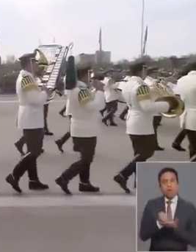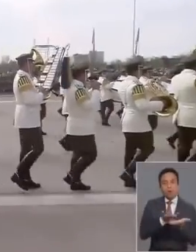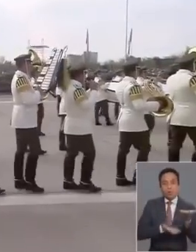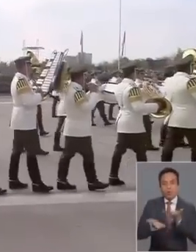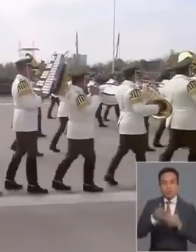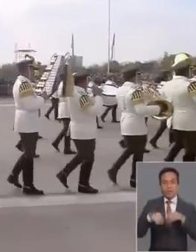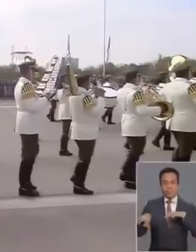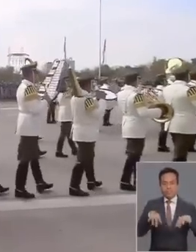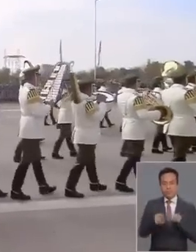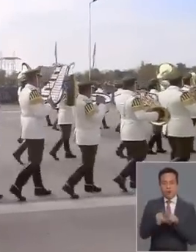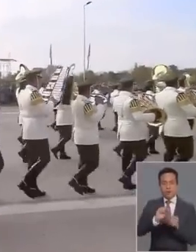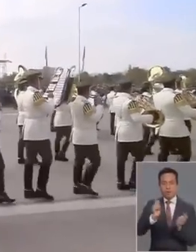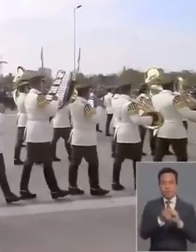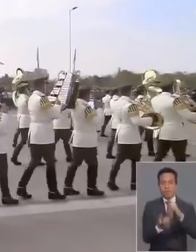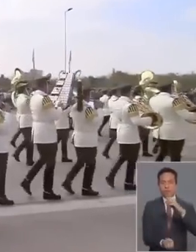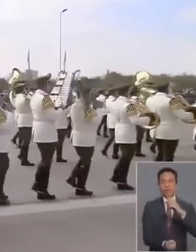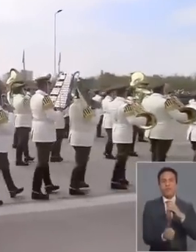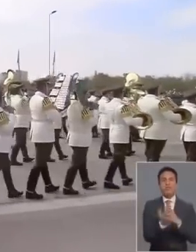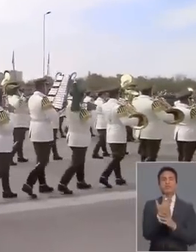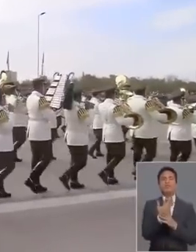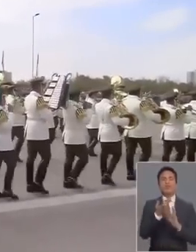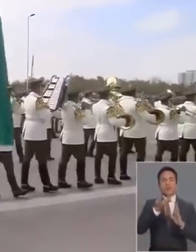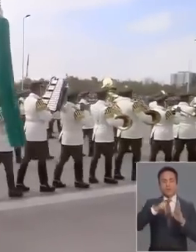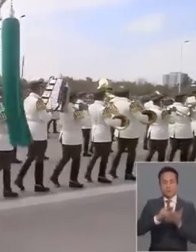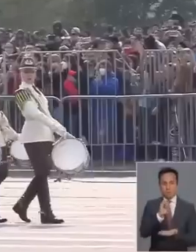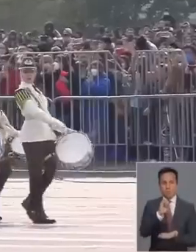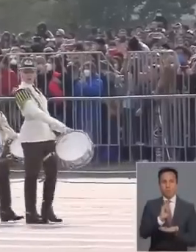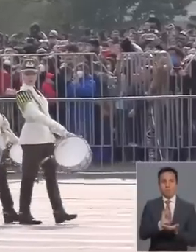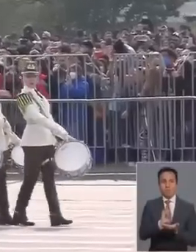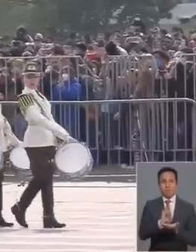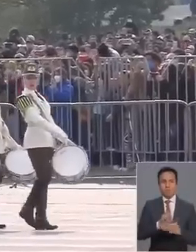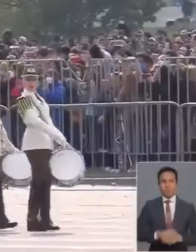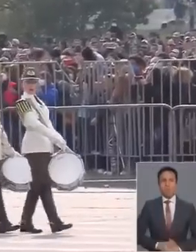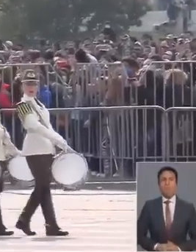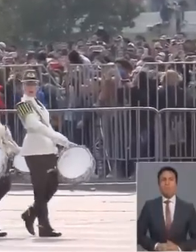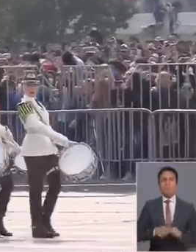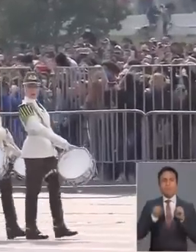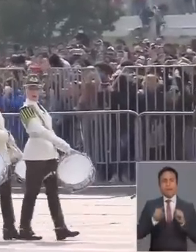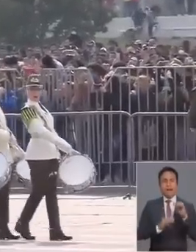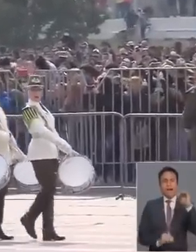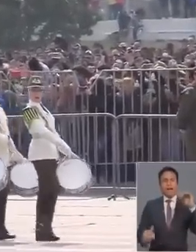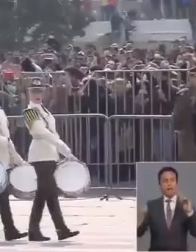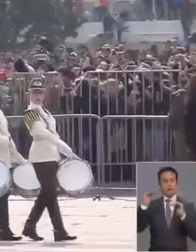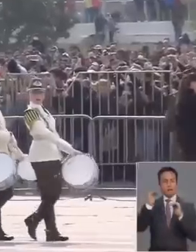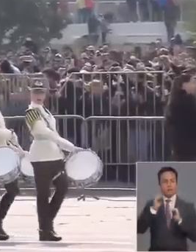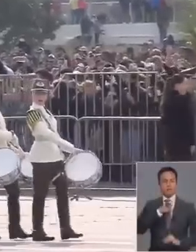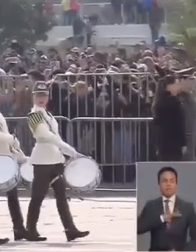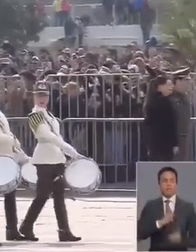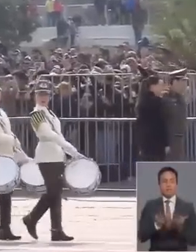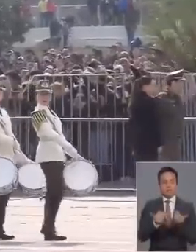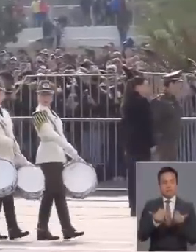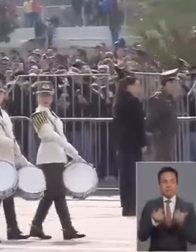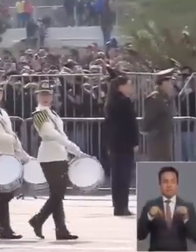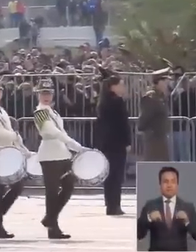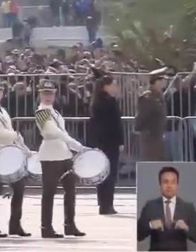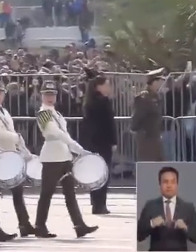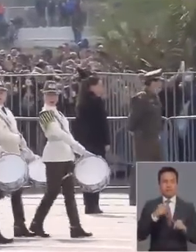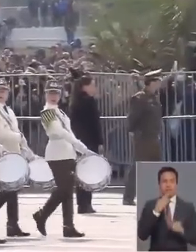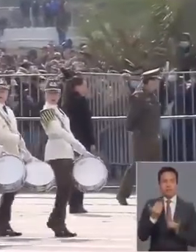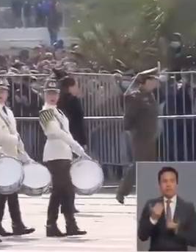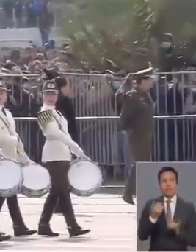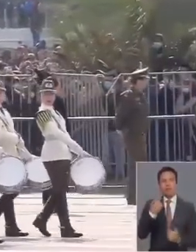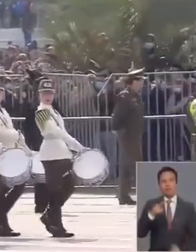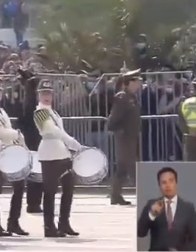leves modificaciones. Usan un fusil de presentación modelo alemán Mauser 1935. Y portan la espada una réplica en madera